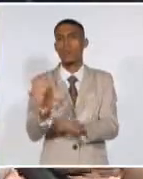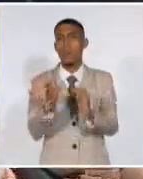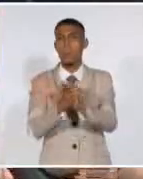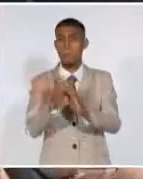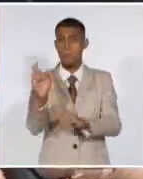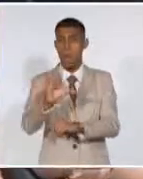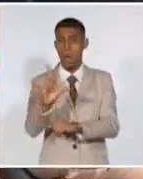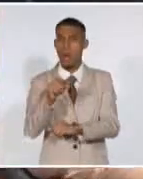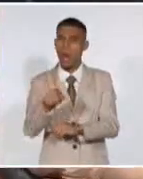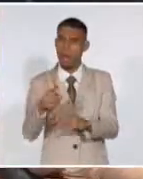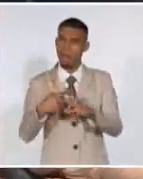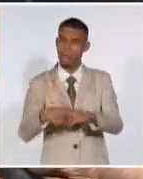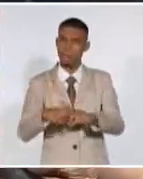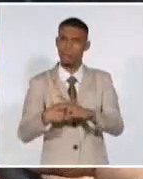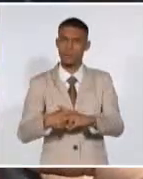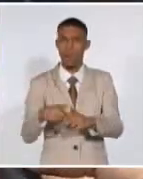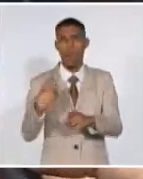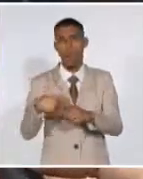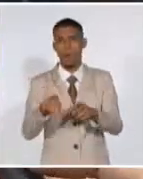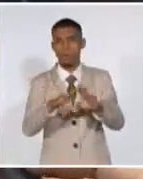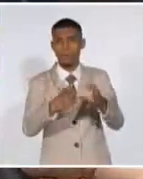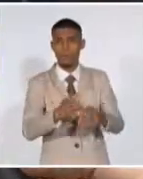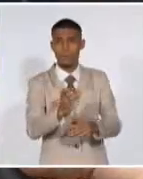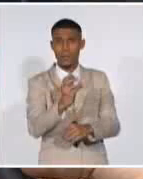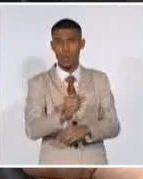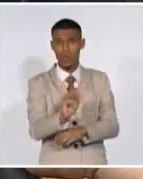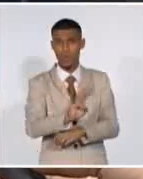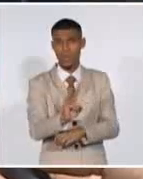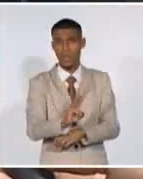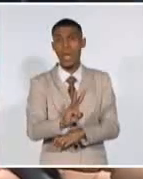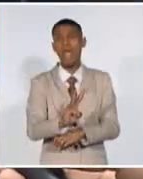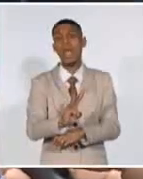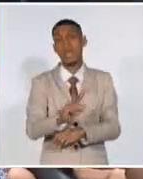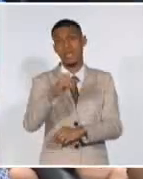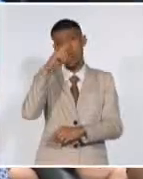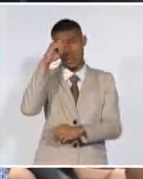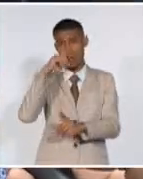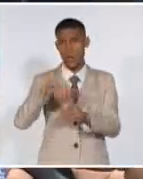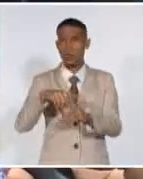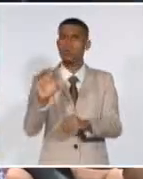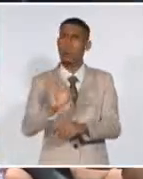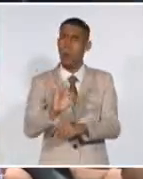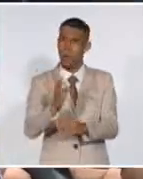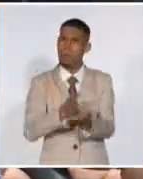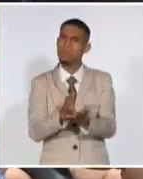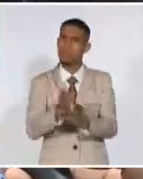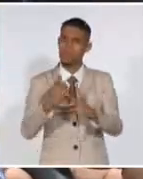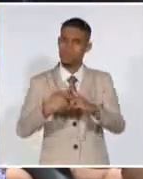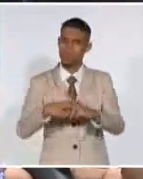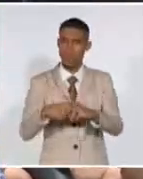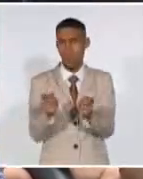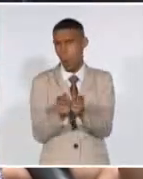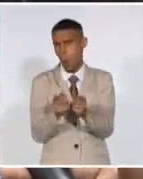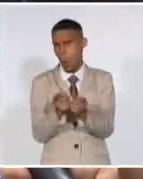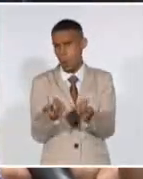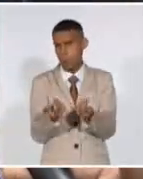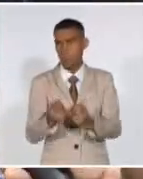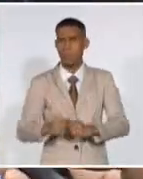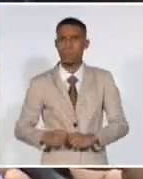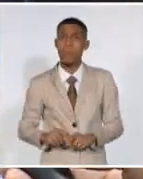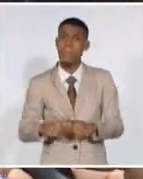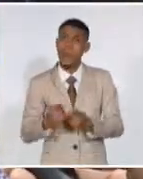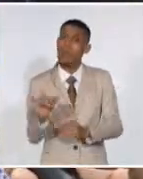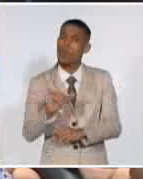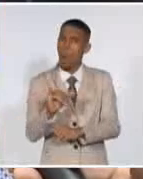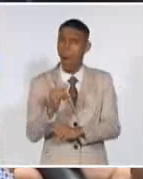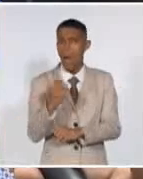mantenimiento la unidad número 3 de Santa Cruz y la unidad número 6 de la termol ética de r un mantenimiento más corto pero que son necesarios para poder